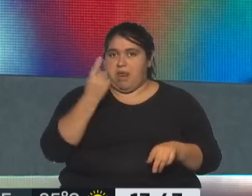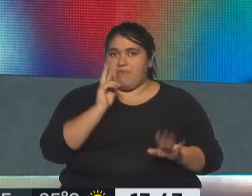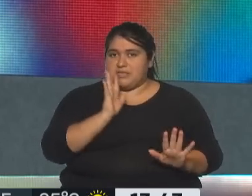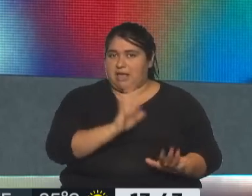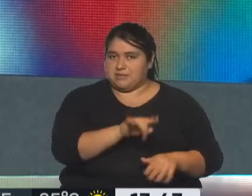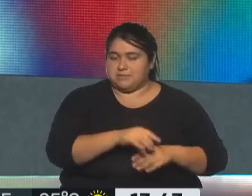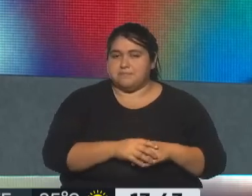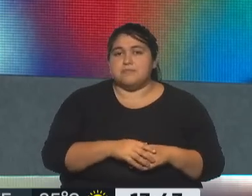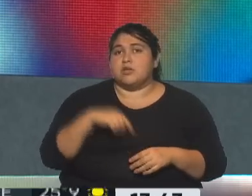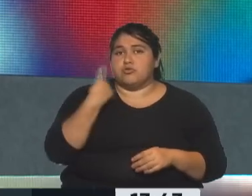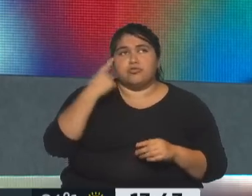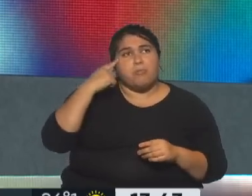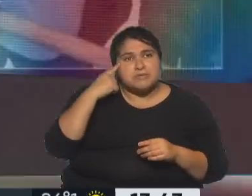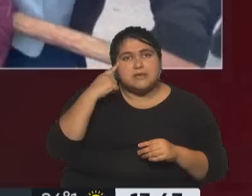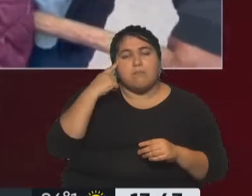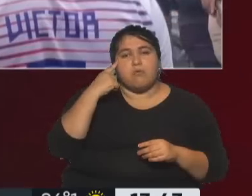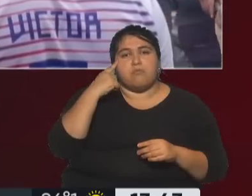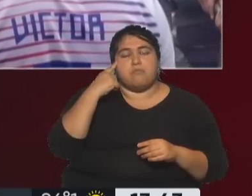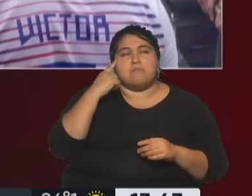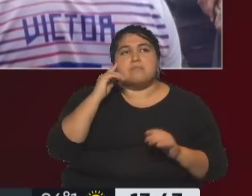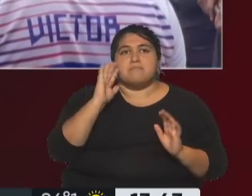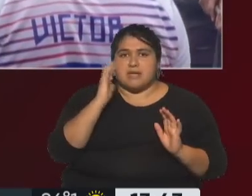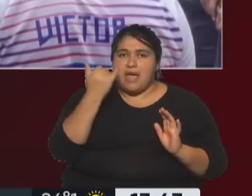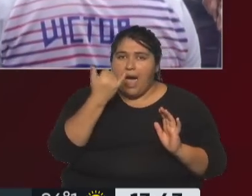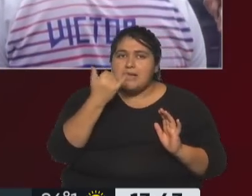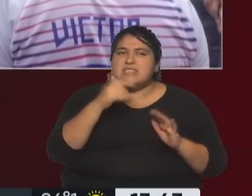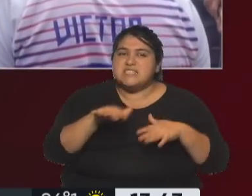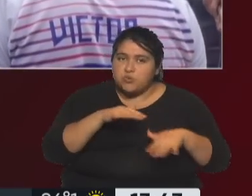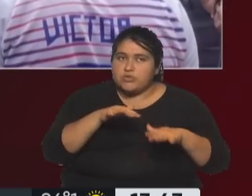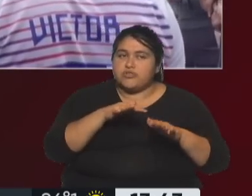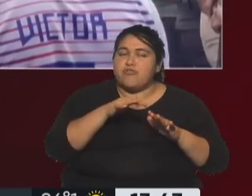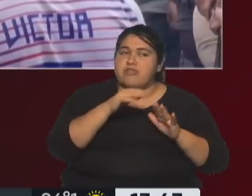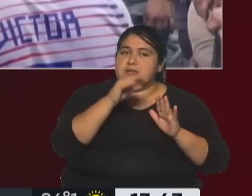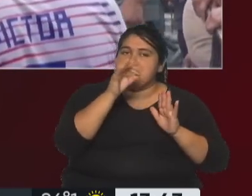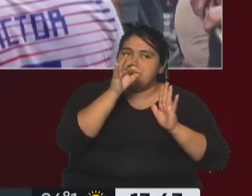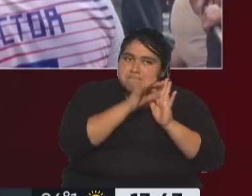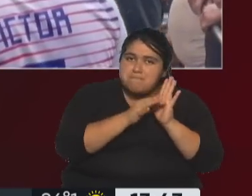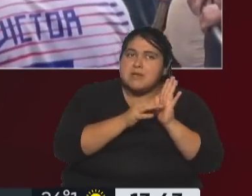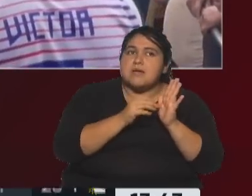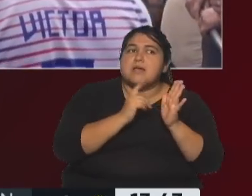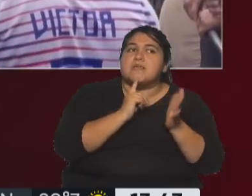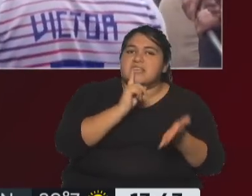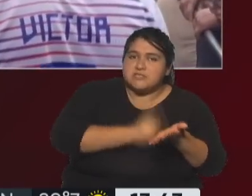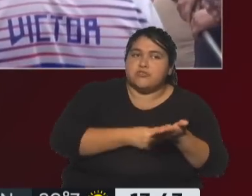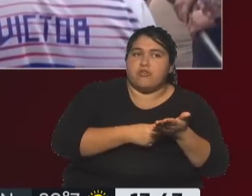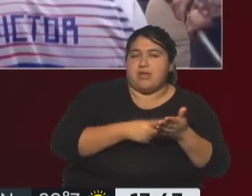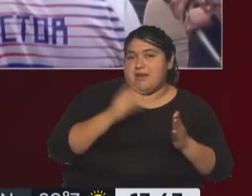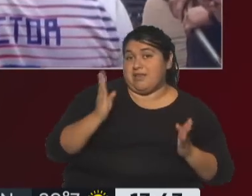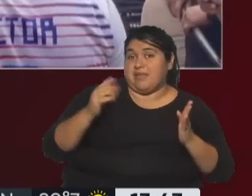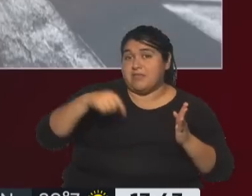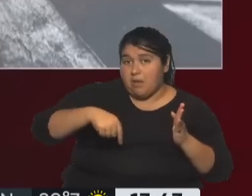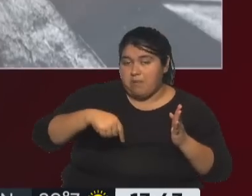bueno, nos hace pensar en que hay un conjunto de medidas que, para tratar de tomar Lasso durante esta etapa en la